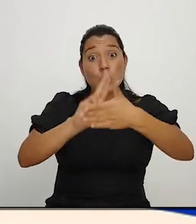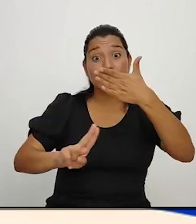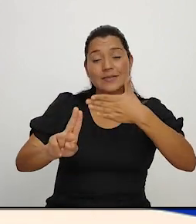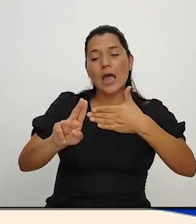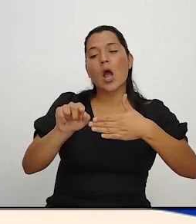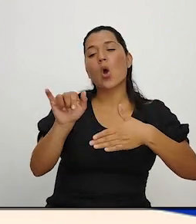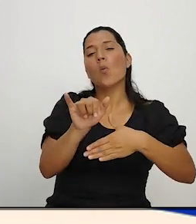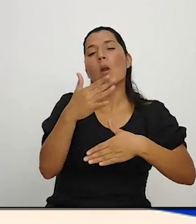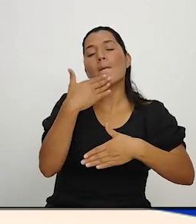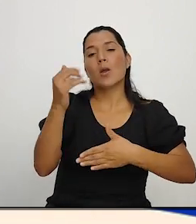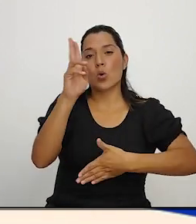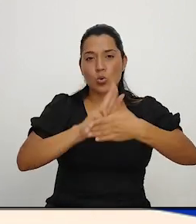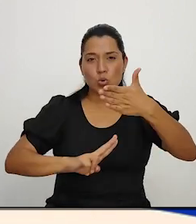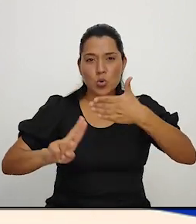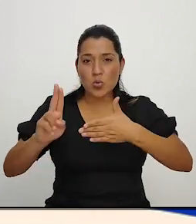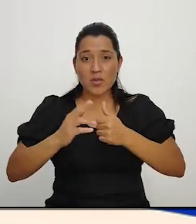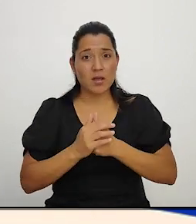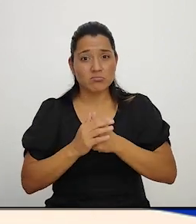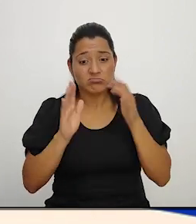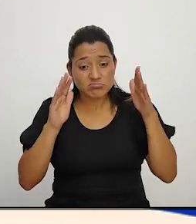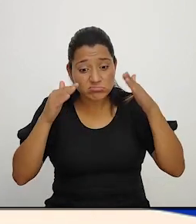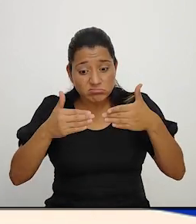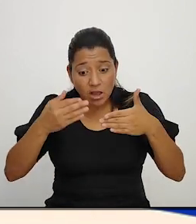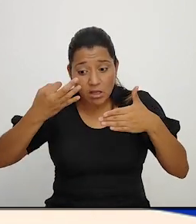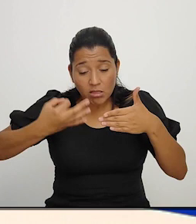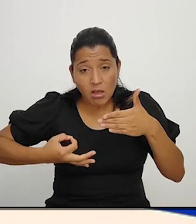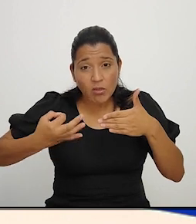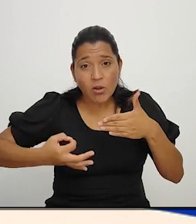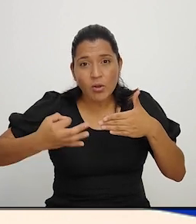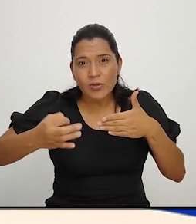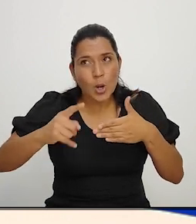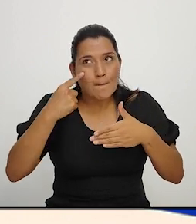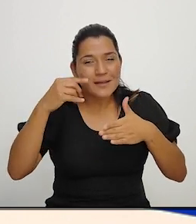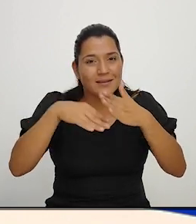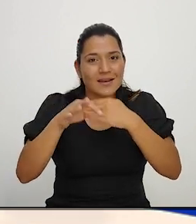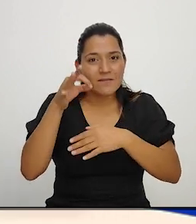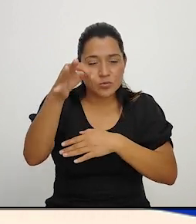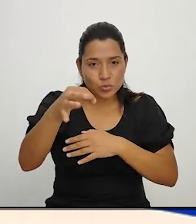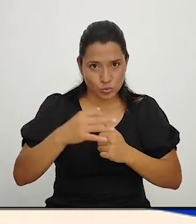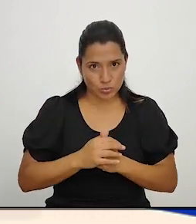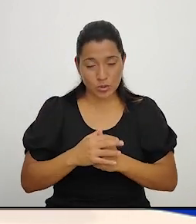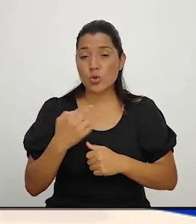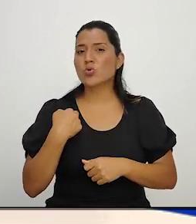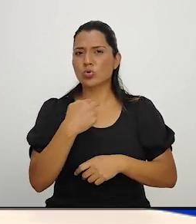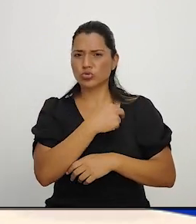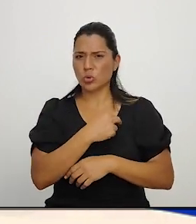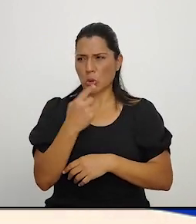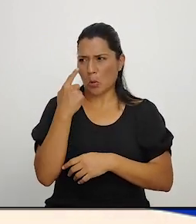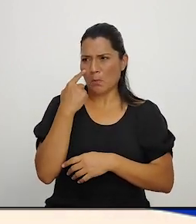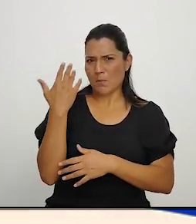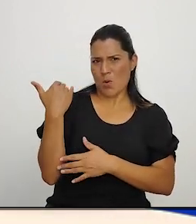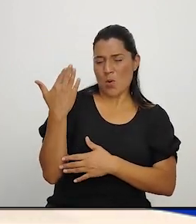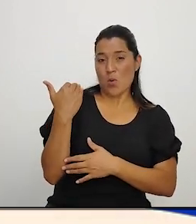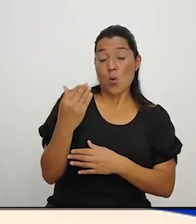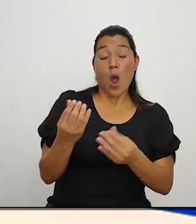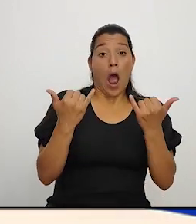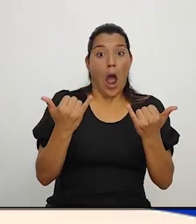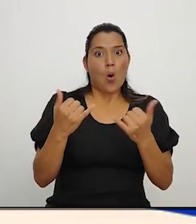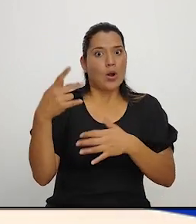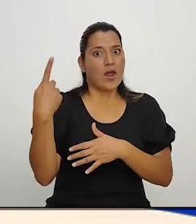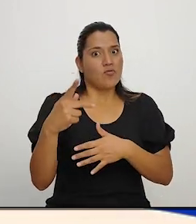han consumido en el día a día en los últimos meses hemos visto cómo se pone en riesgo nuestra